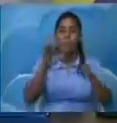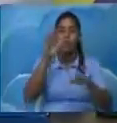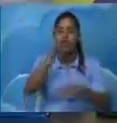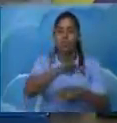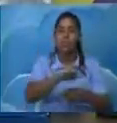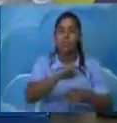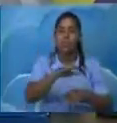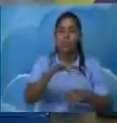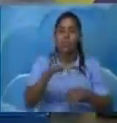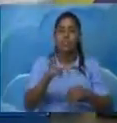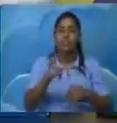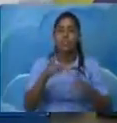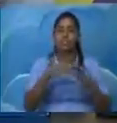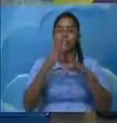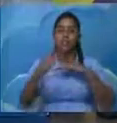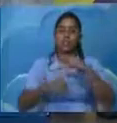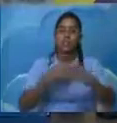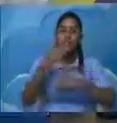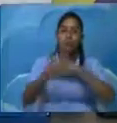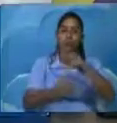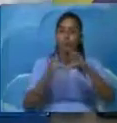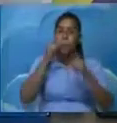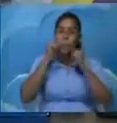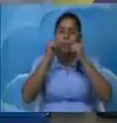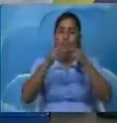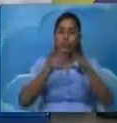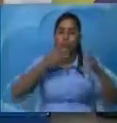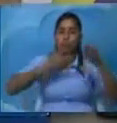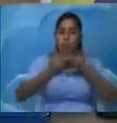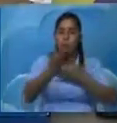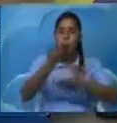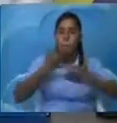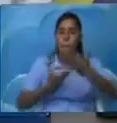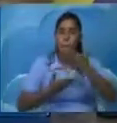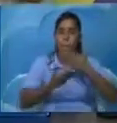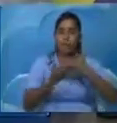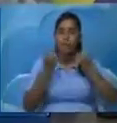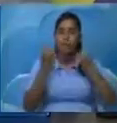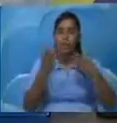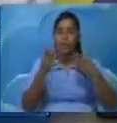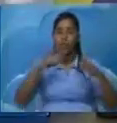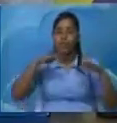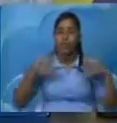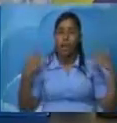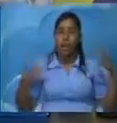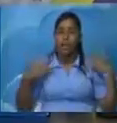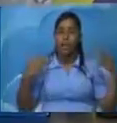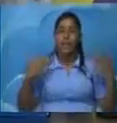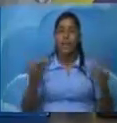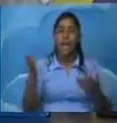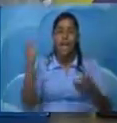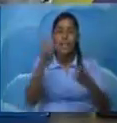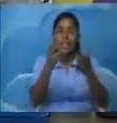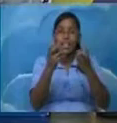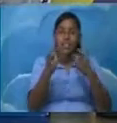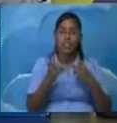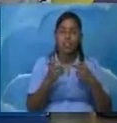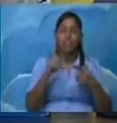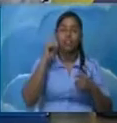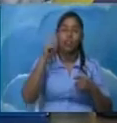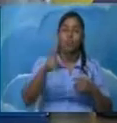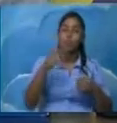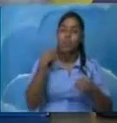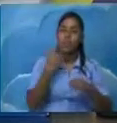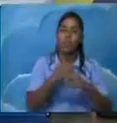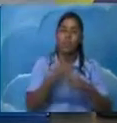está circulando, la bendición está circulando. Así es. Tanto se alegra el que recibe su